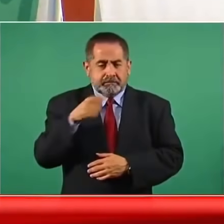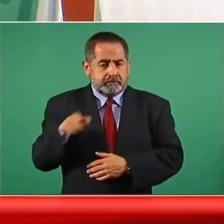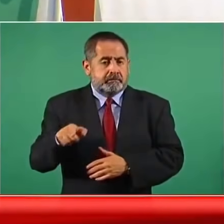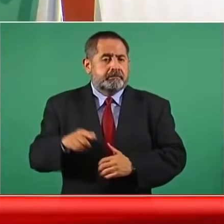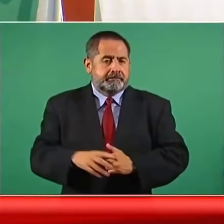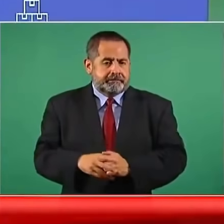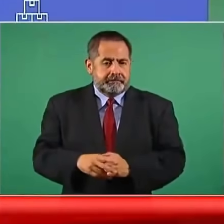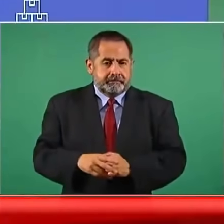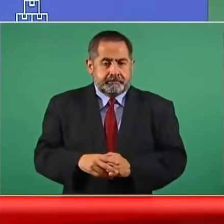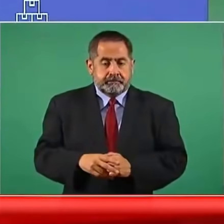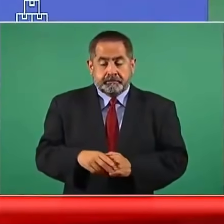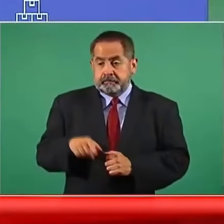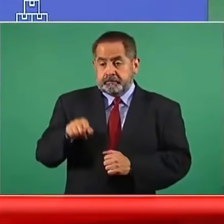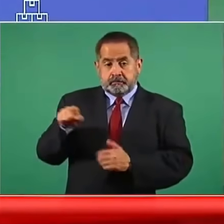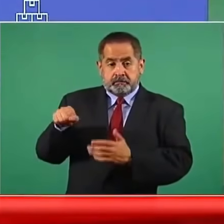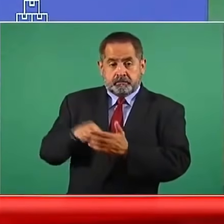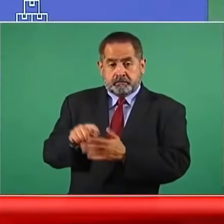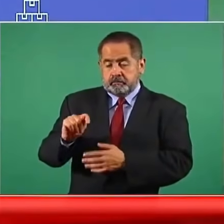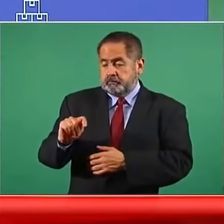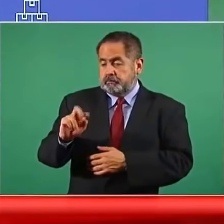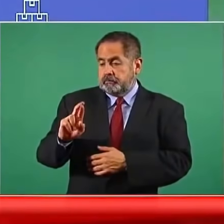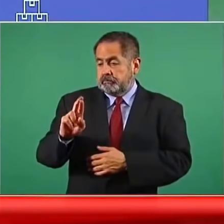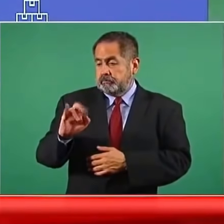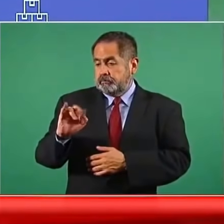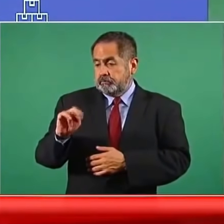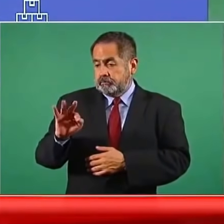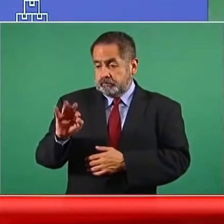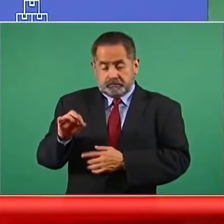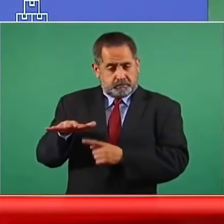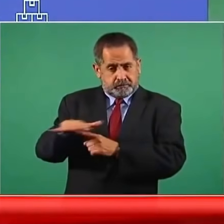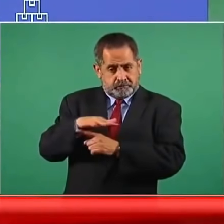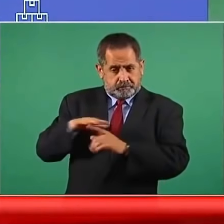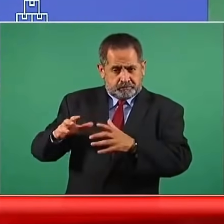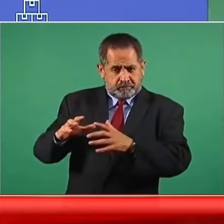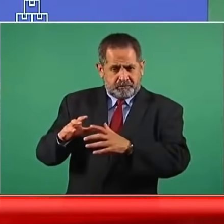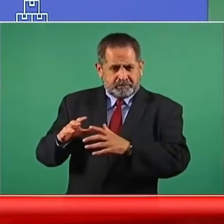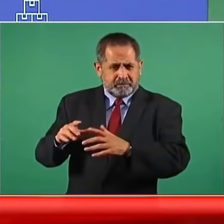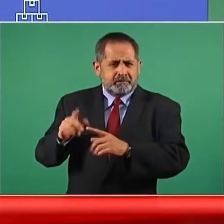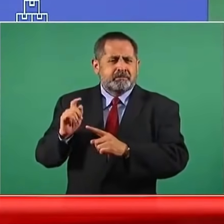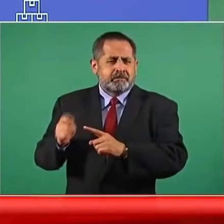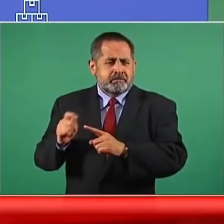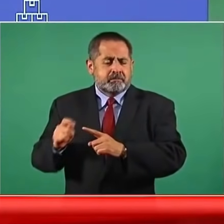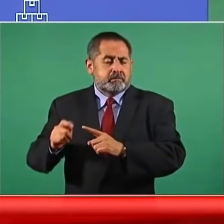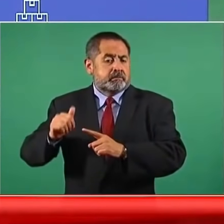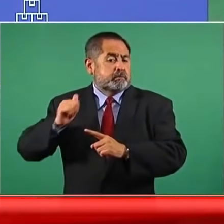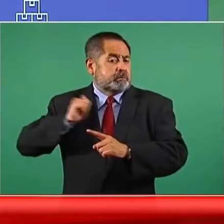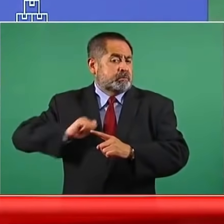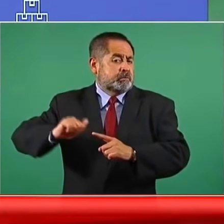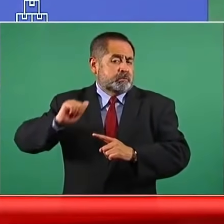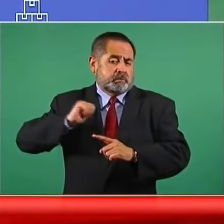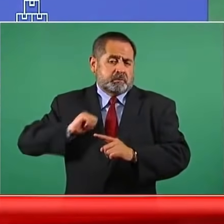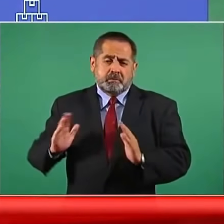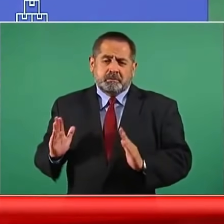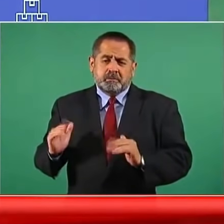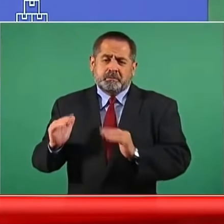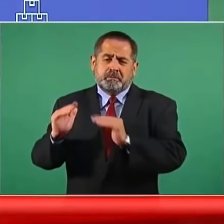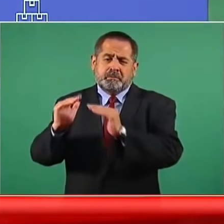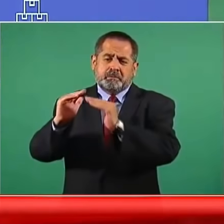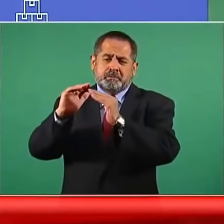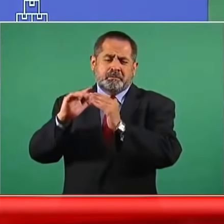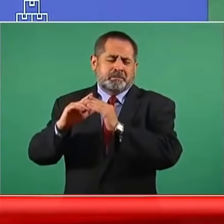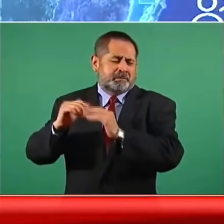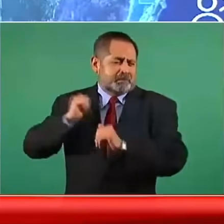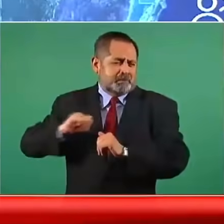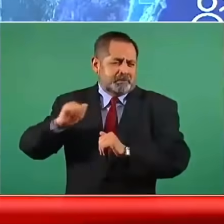Luego, aquí en El Triunfo, toda esta zona por aquí, están zonas arqueológicas